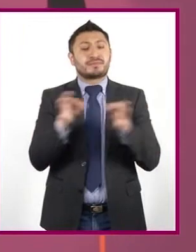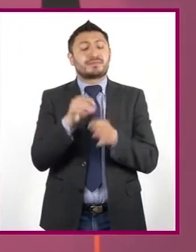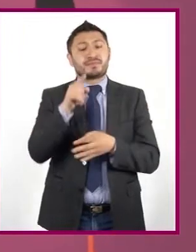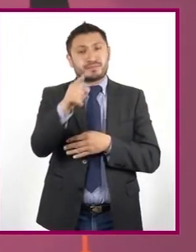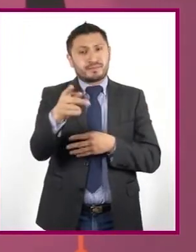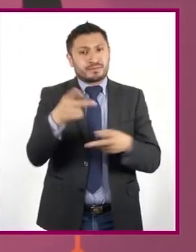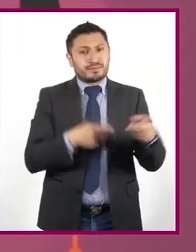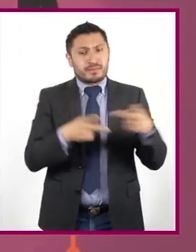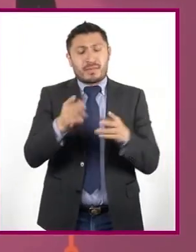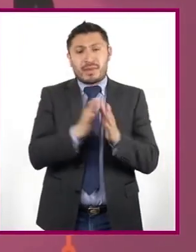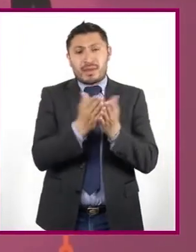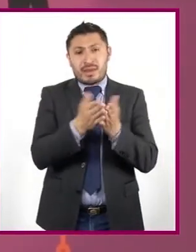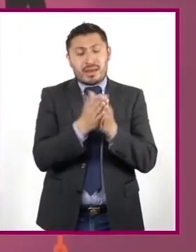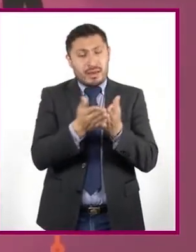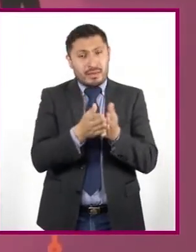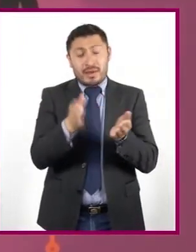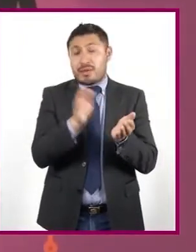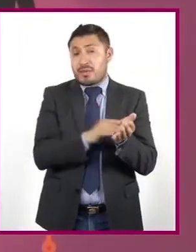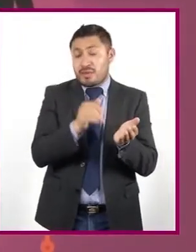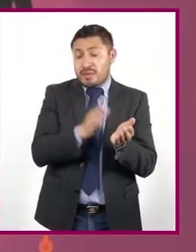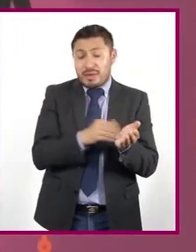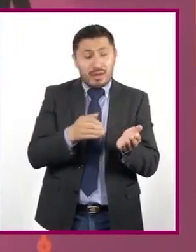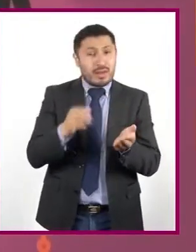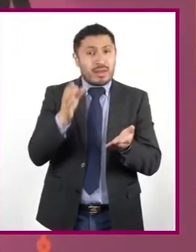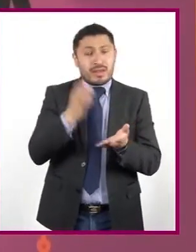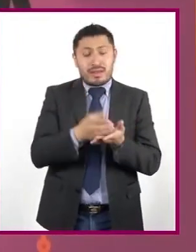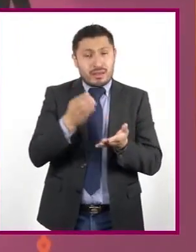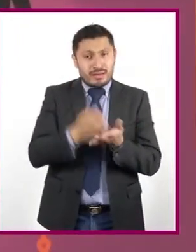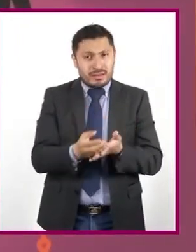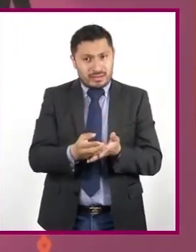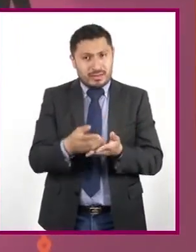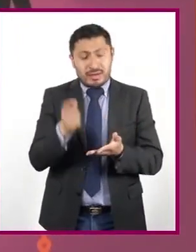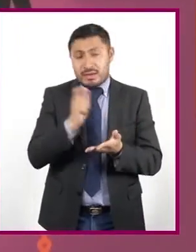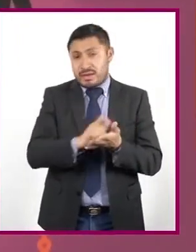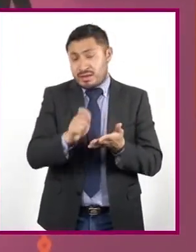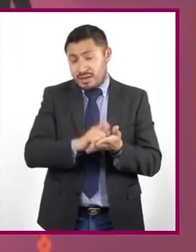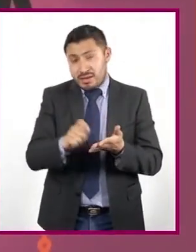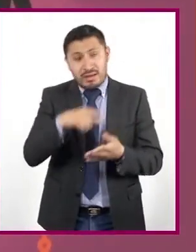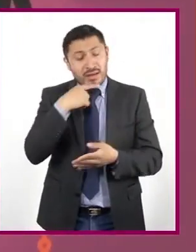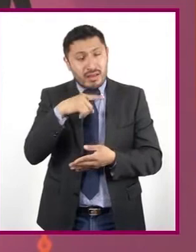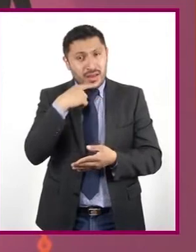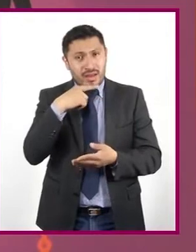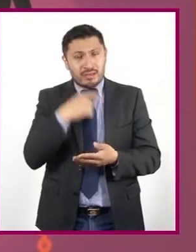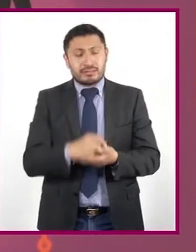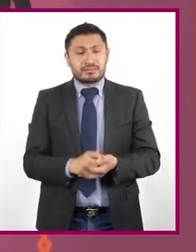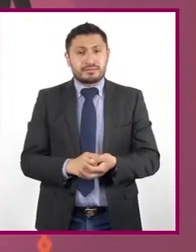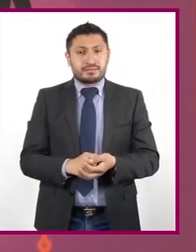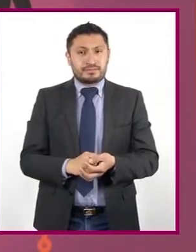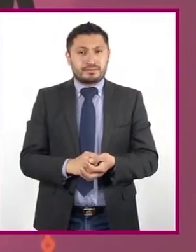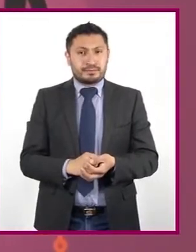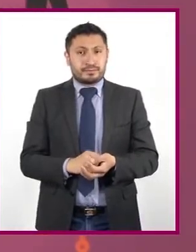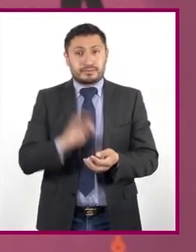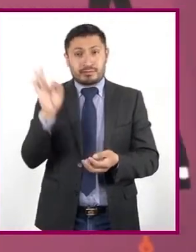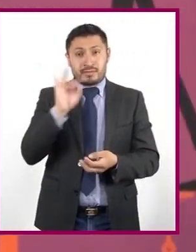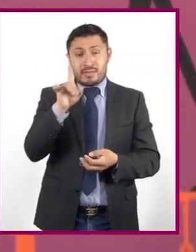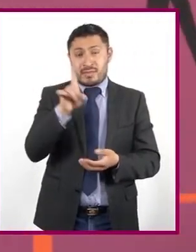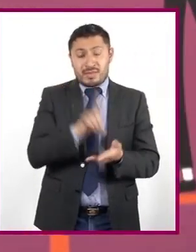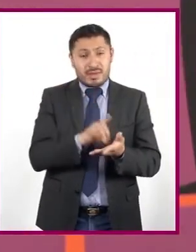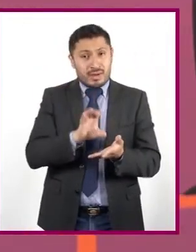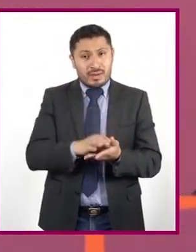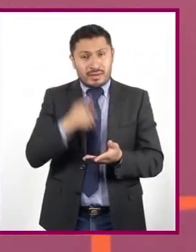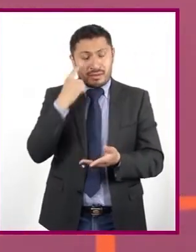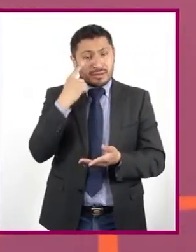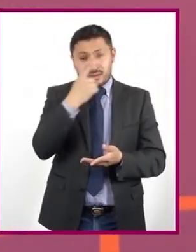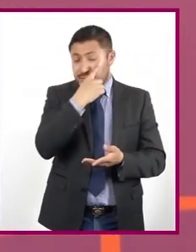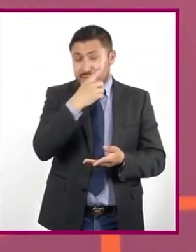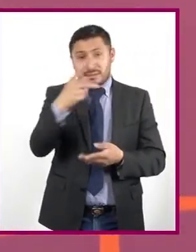mano bolígrafo, lápiz, cuaderno y el libro de texto de Formación Cívica y Ética. Si tienen discapacidad visual,